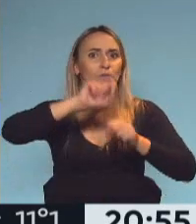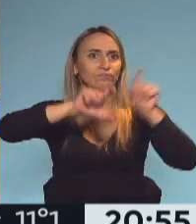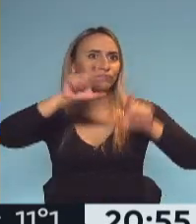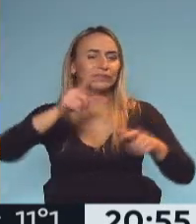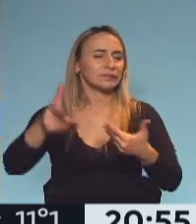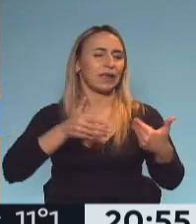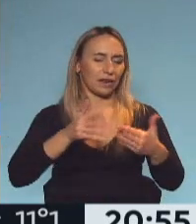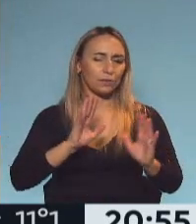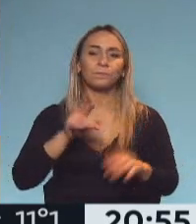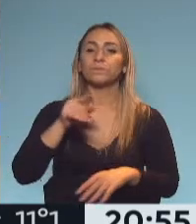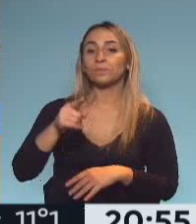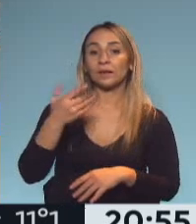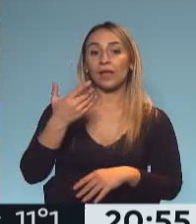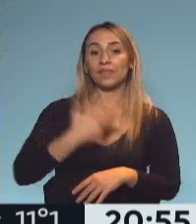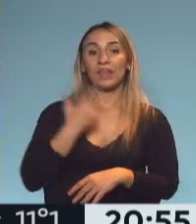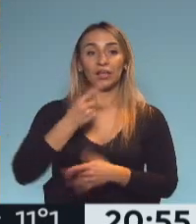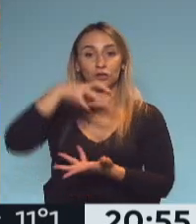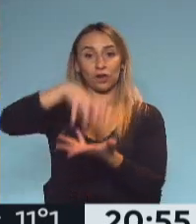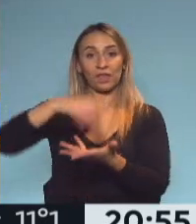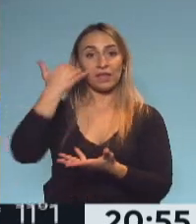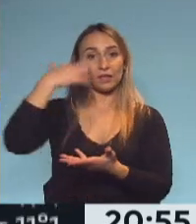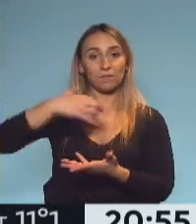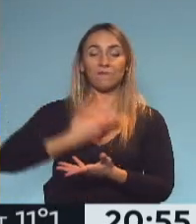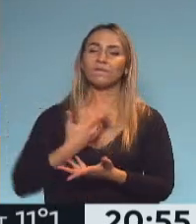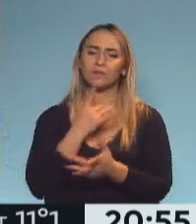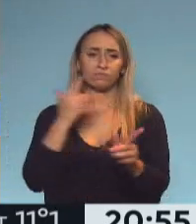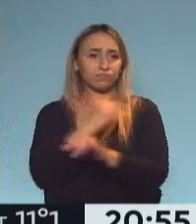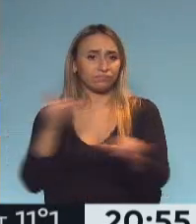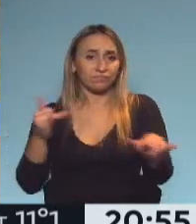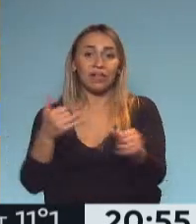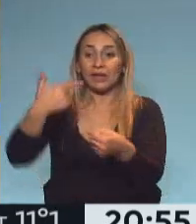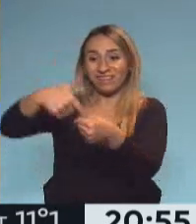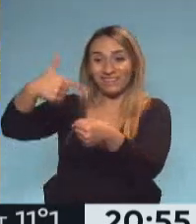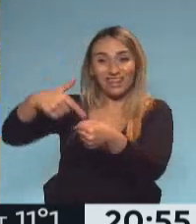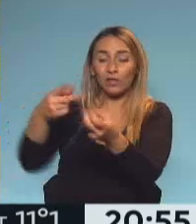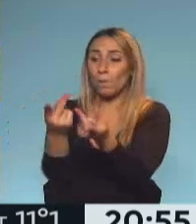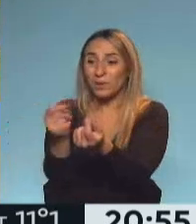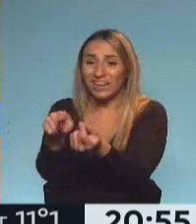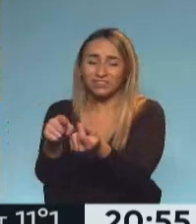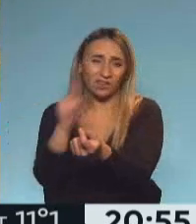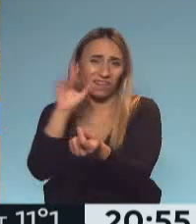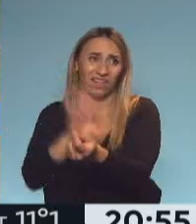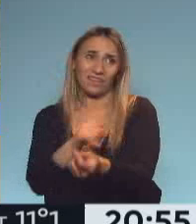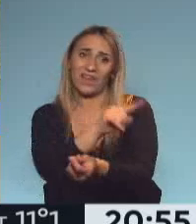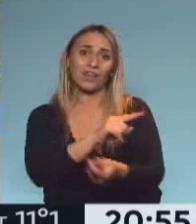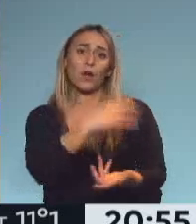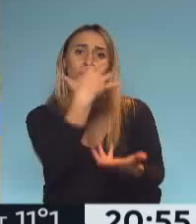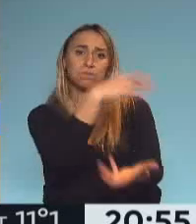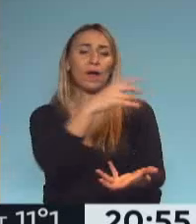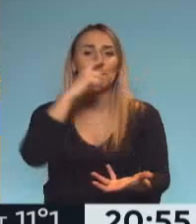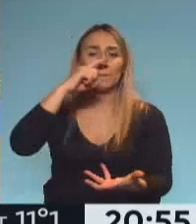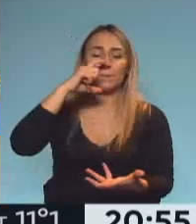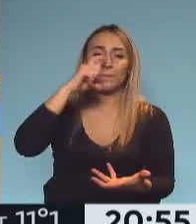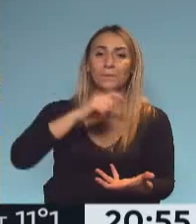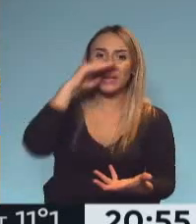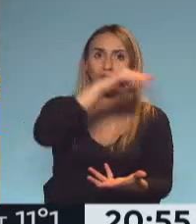pp pablo gonzález aclaró que el valor actual de los combustibles no refleja el precio del barril del petróleo internacional que cotiza